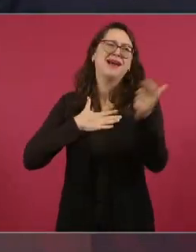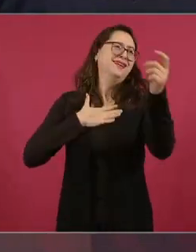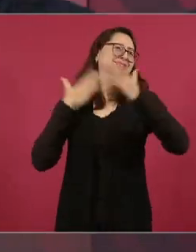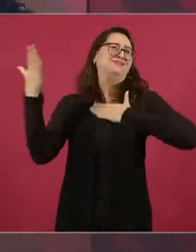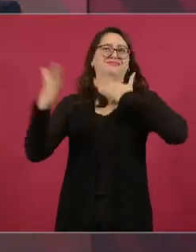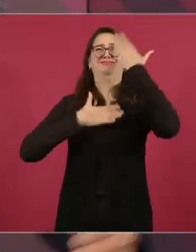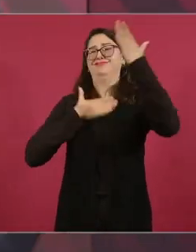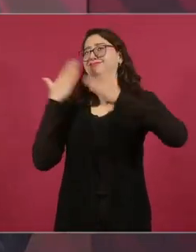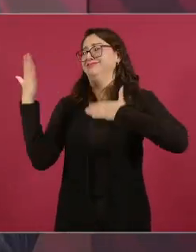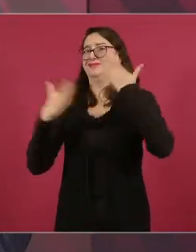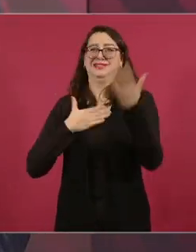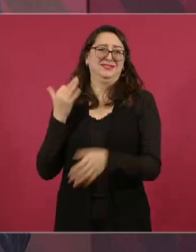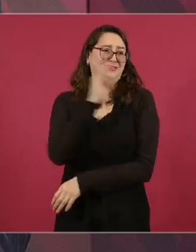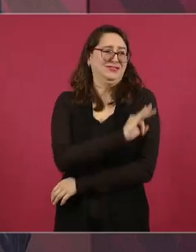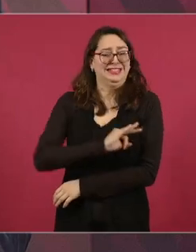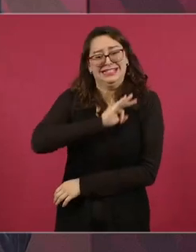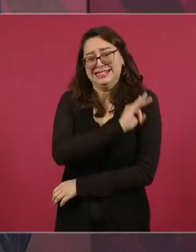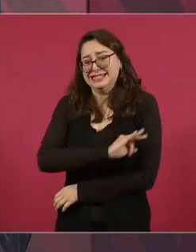el tren maya,